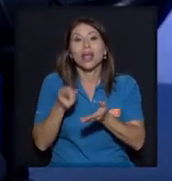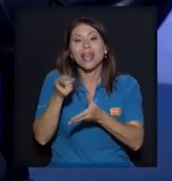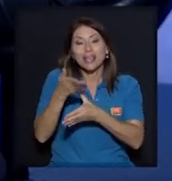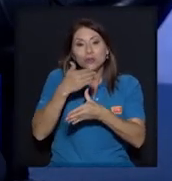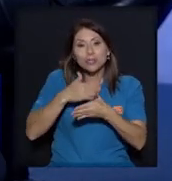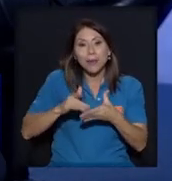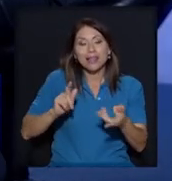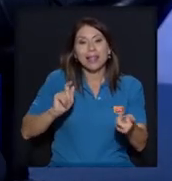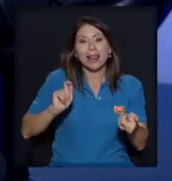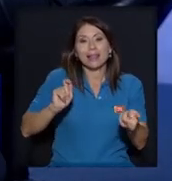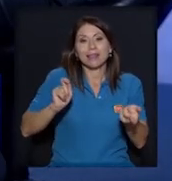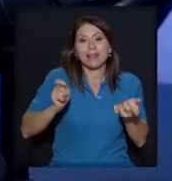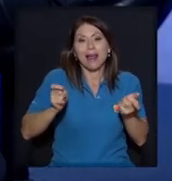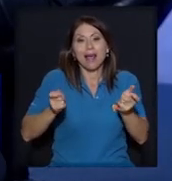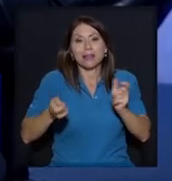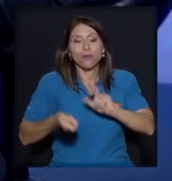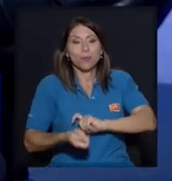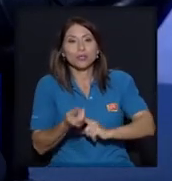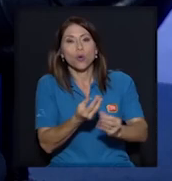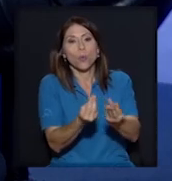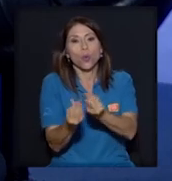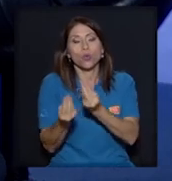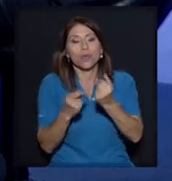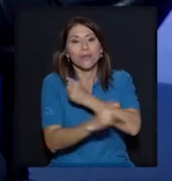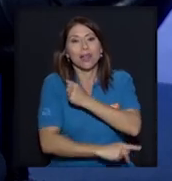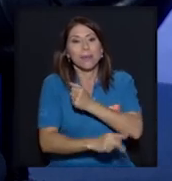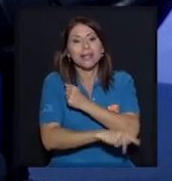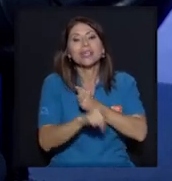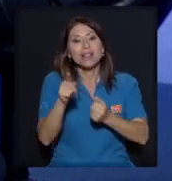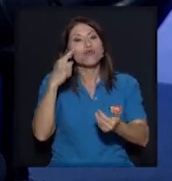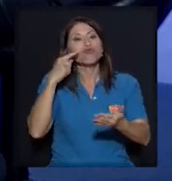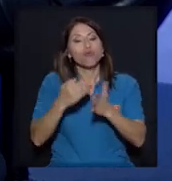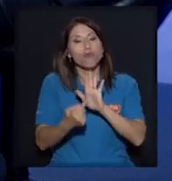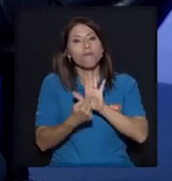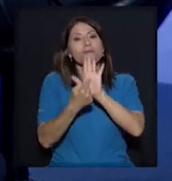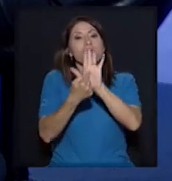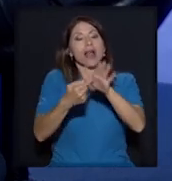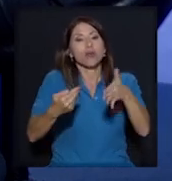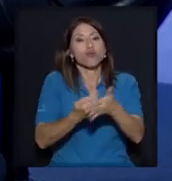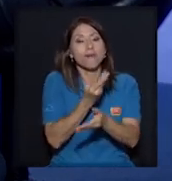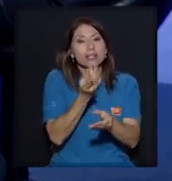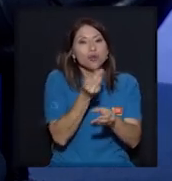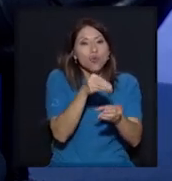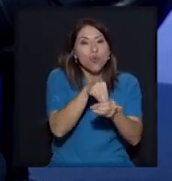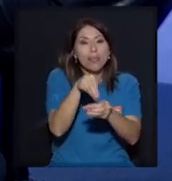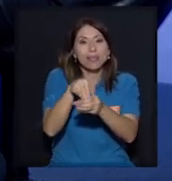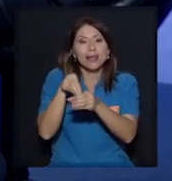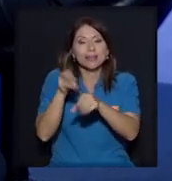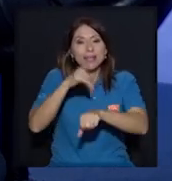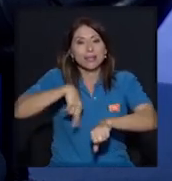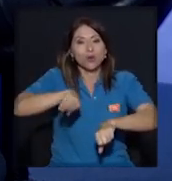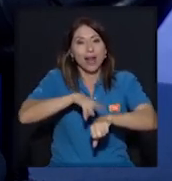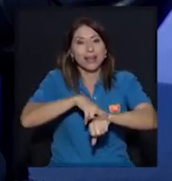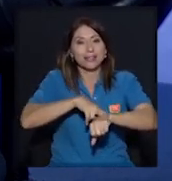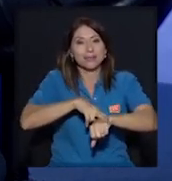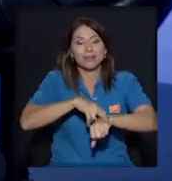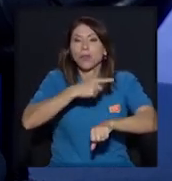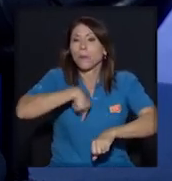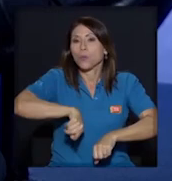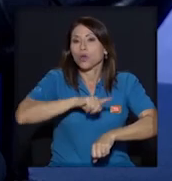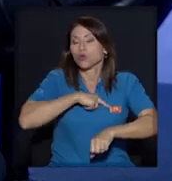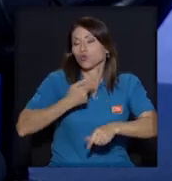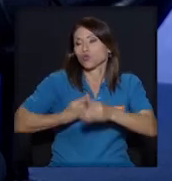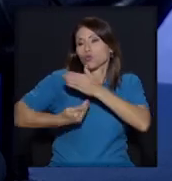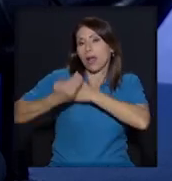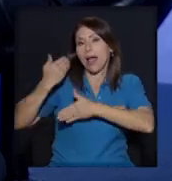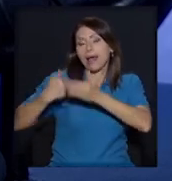que ha tenido el país y que lo reflejan las nuevas cuentas nacionales, que nos hemos venido moviendo de producir